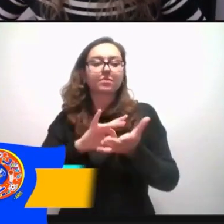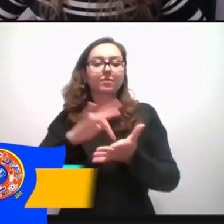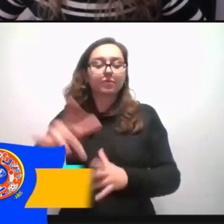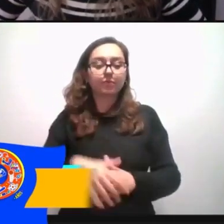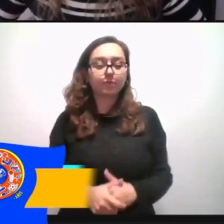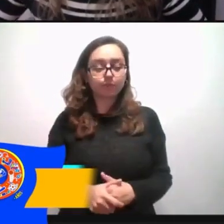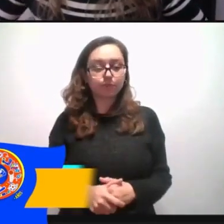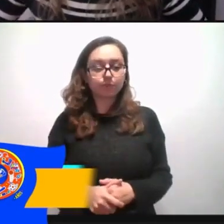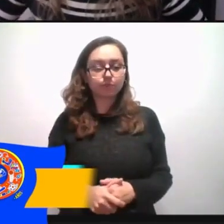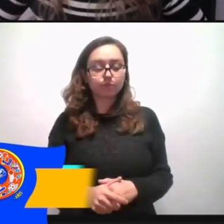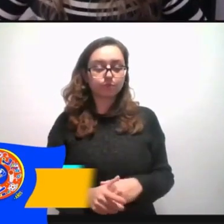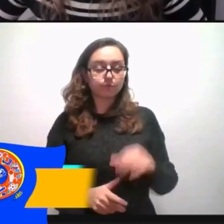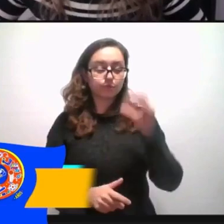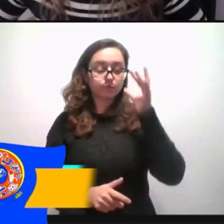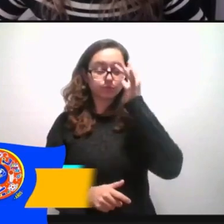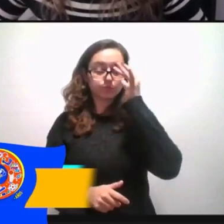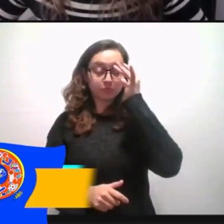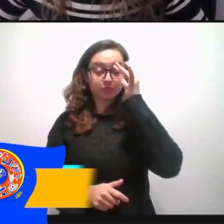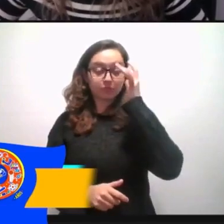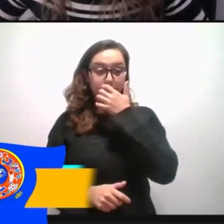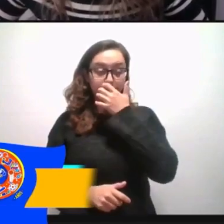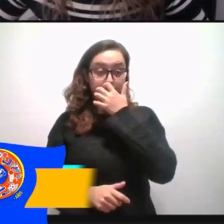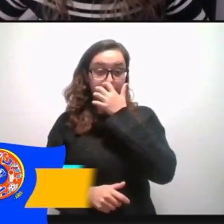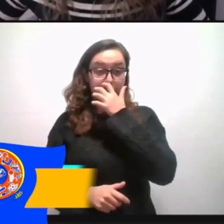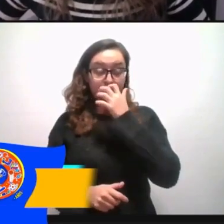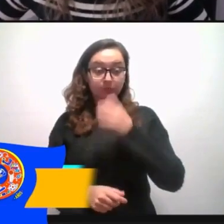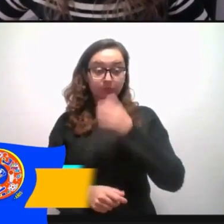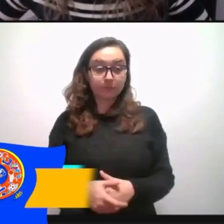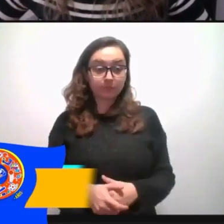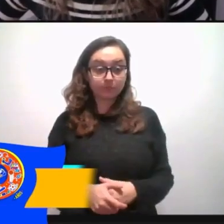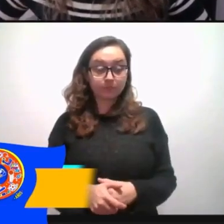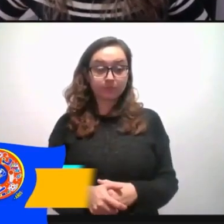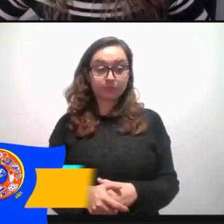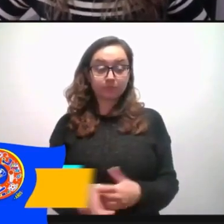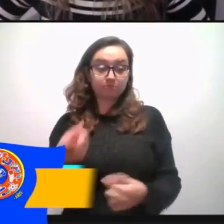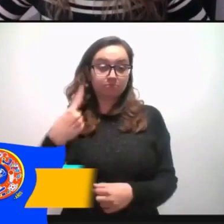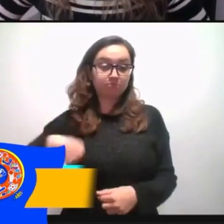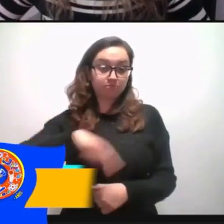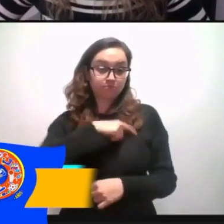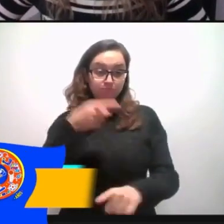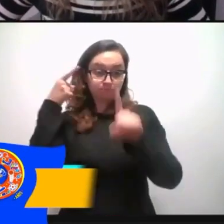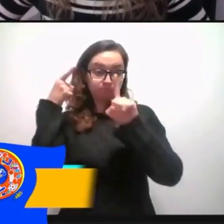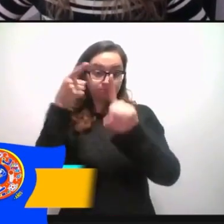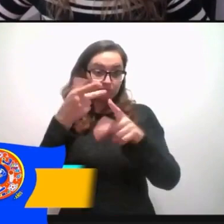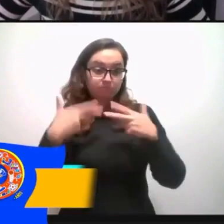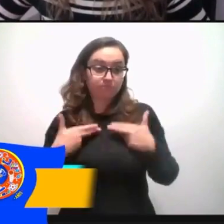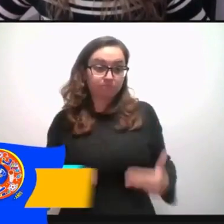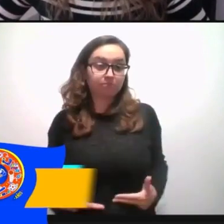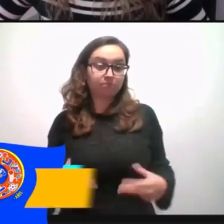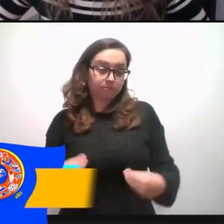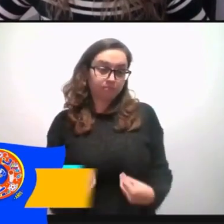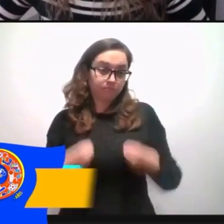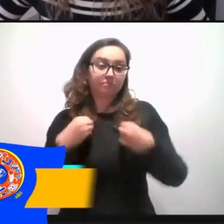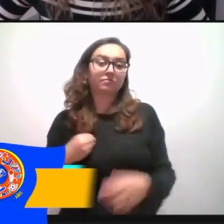Sí, es un hecho que nuestra meta es el bienestar del ser humano y en ella confluyen muchas ramas